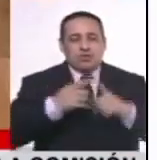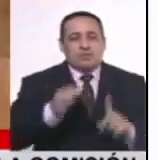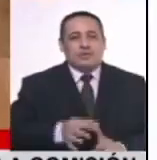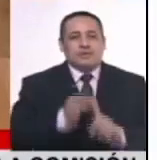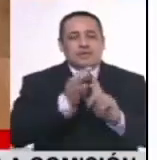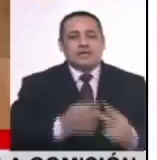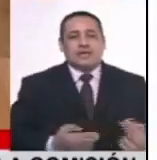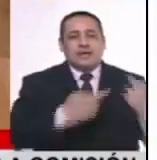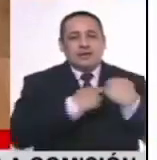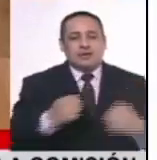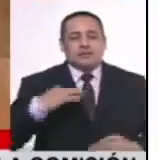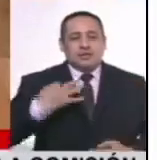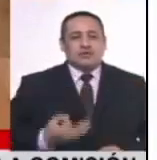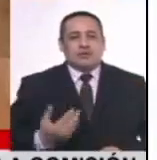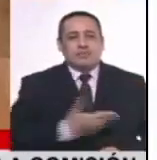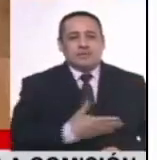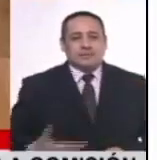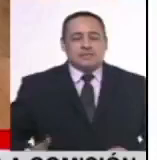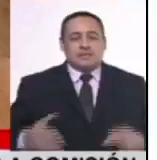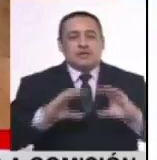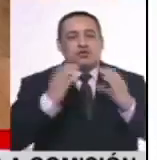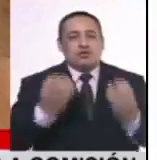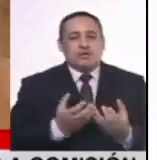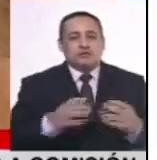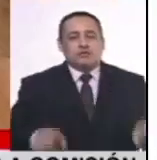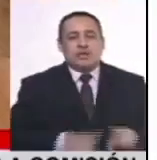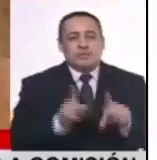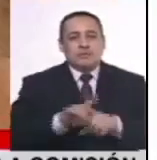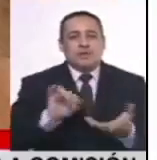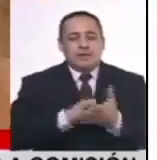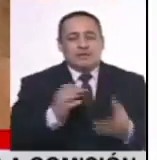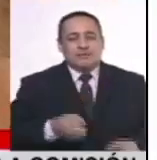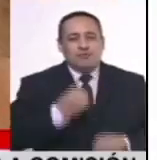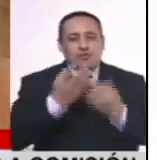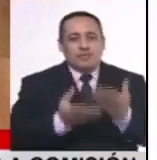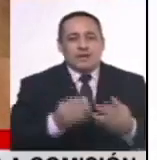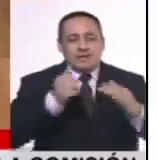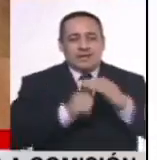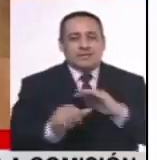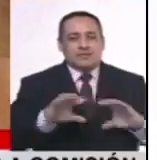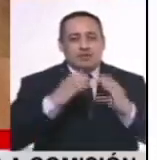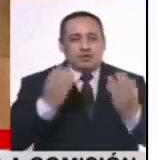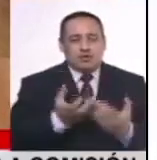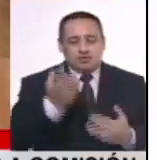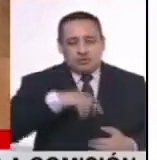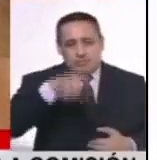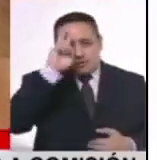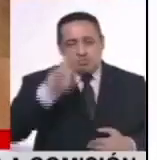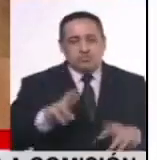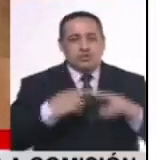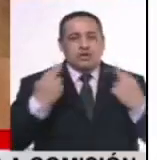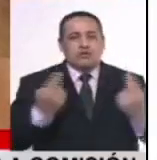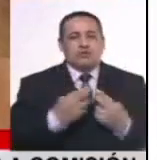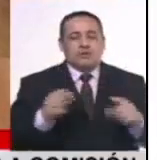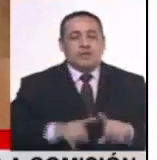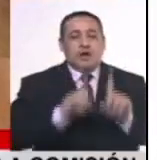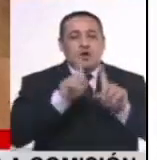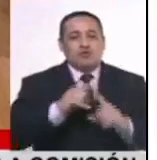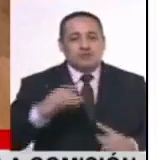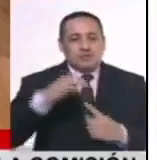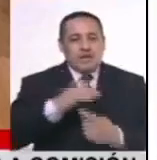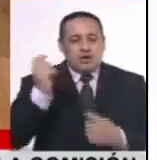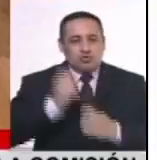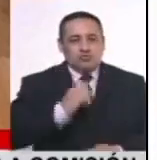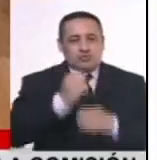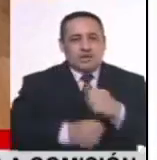encargo de la señora presidenta del Congreso de la República para comunicarle que el Pleno del Congreso, en su sesión realizada el 11 de agosto